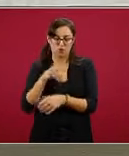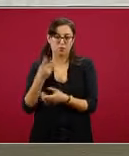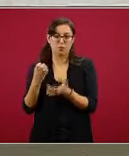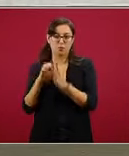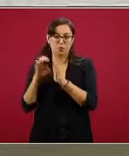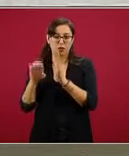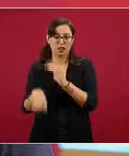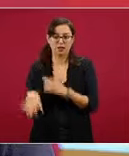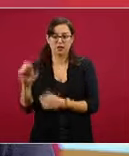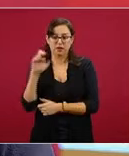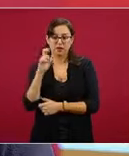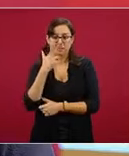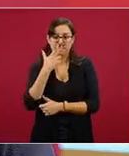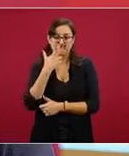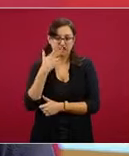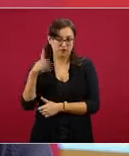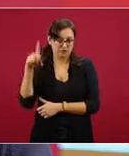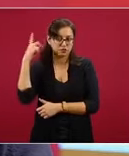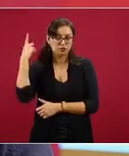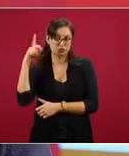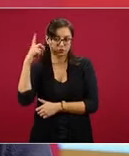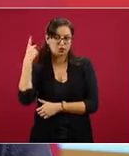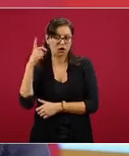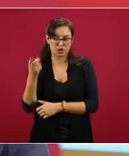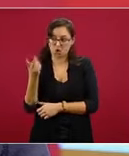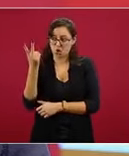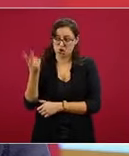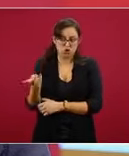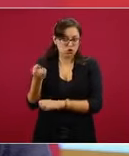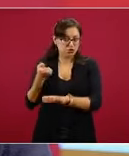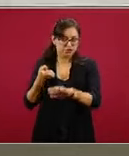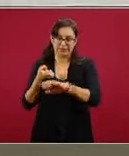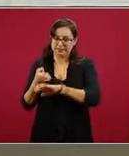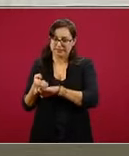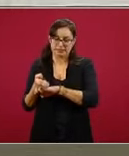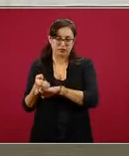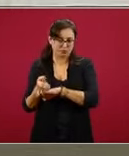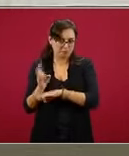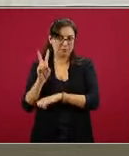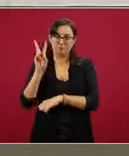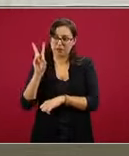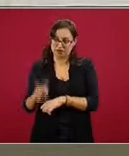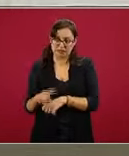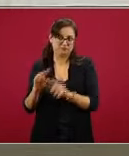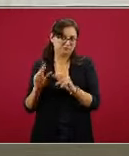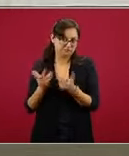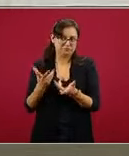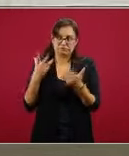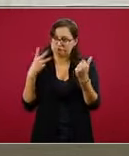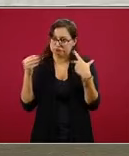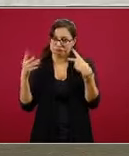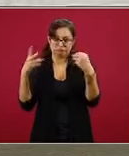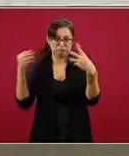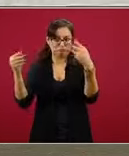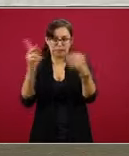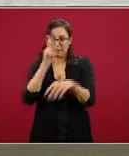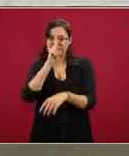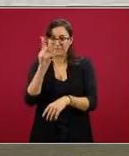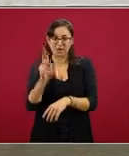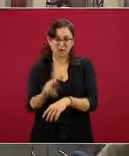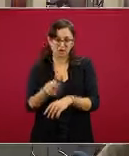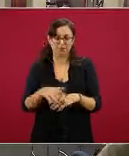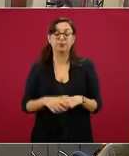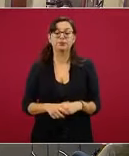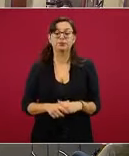de Chihuahua y de Durango, que de hecho son 2 de las entidades que tienen esta clasificación. Para efecto de, además de